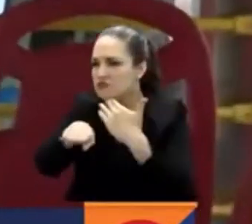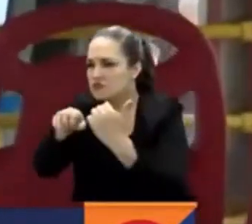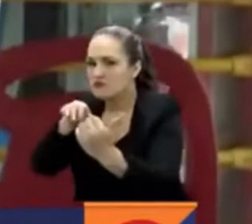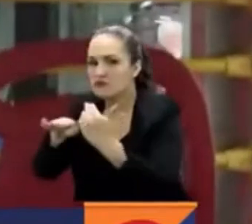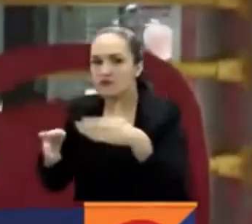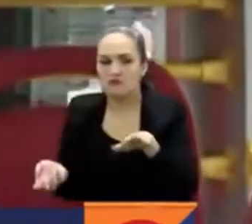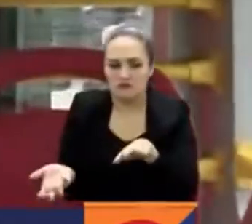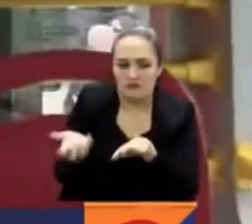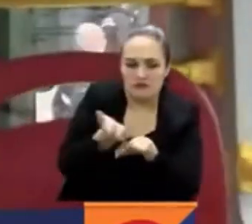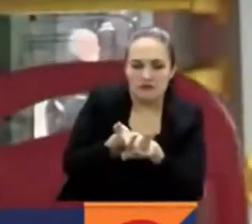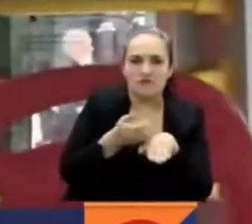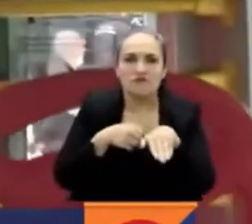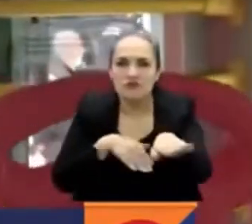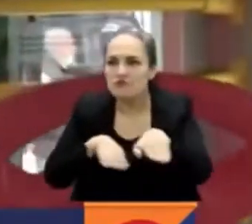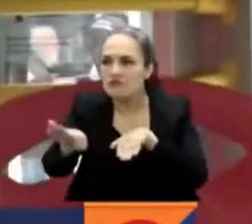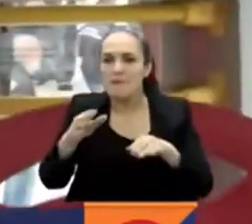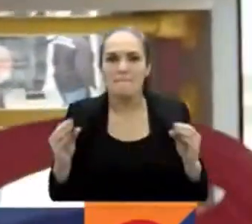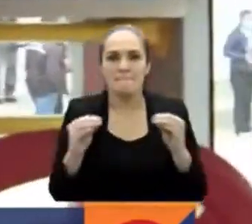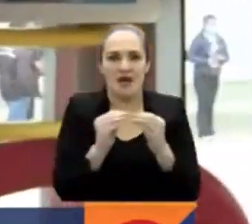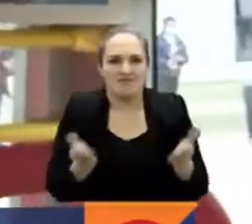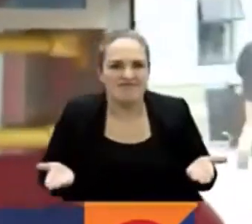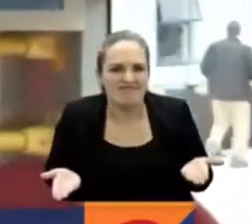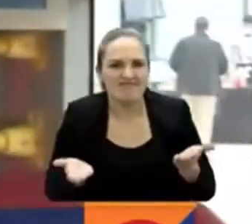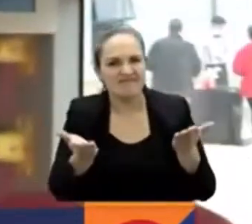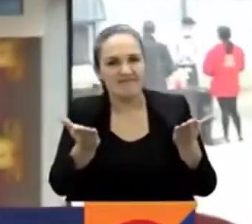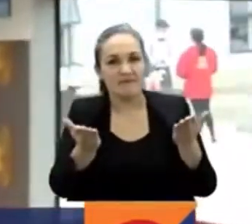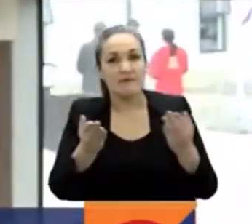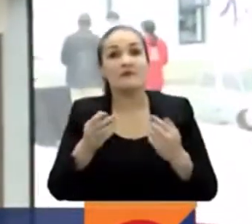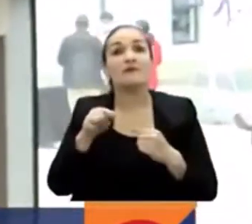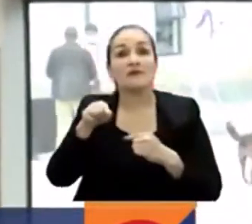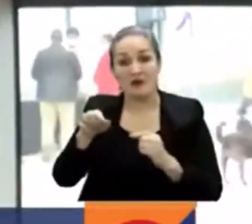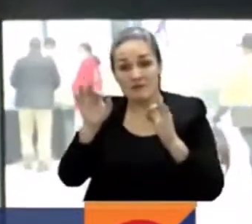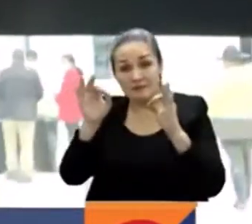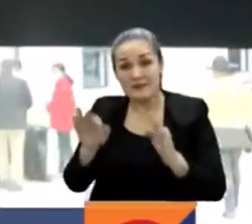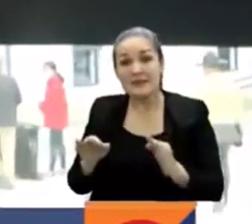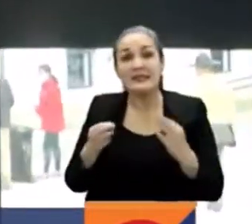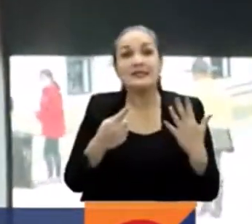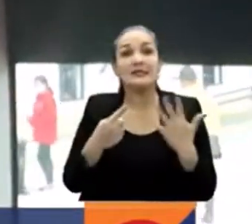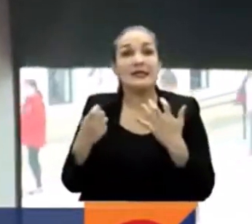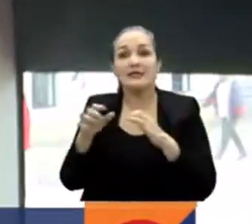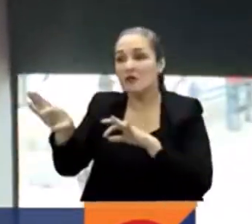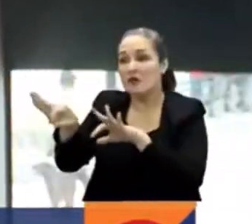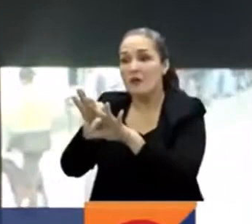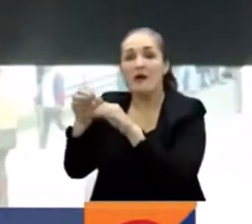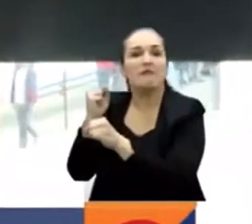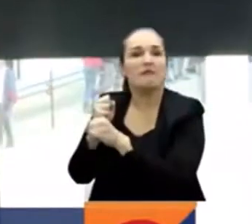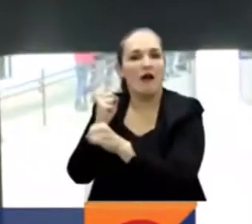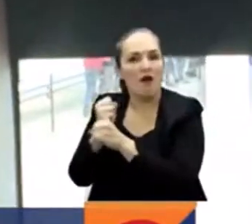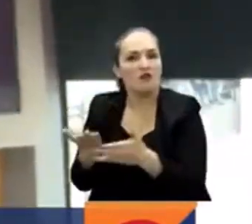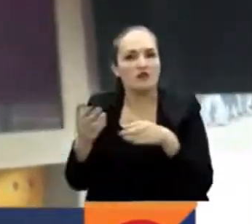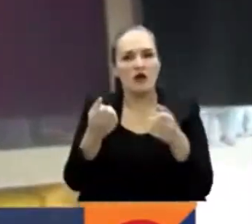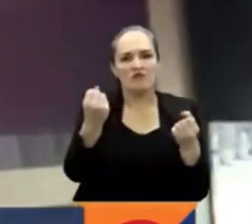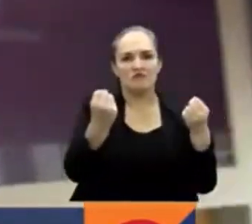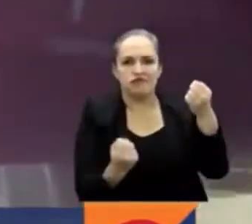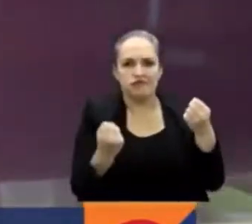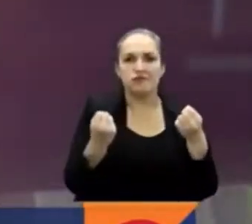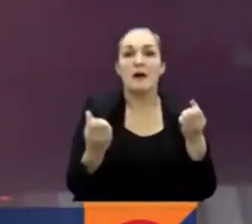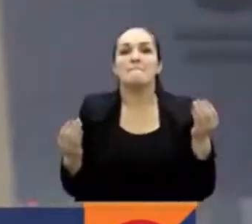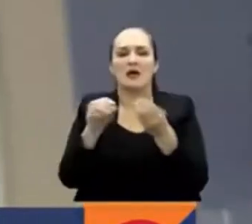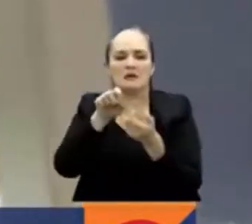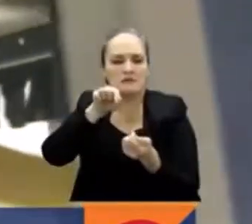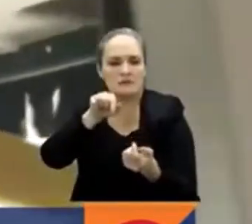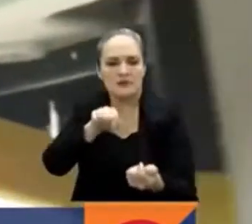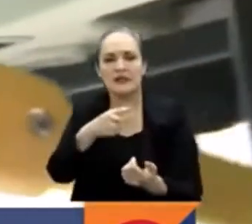el transporte público. Con este proyecto ya fueron creados 600 empleos y hubo una inversión de 60.000 millones de pesos